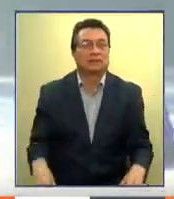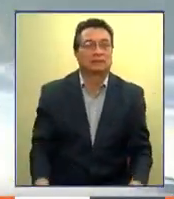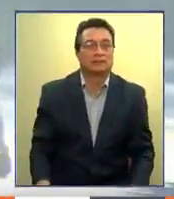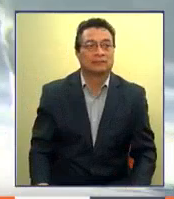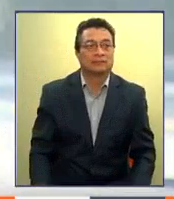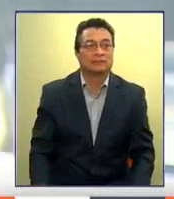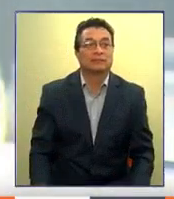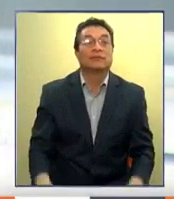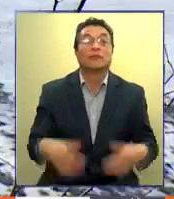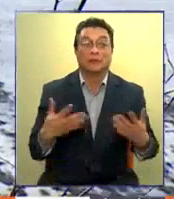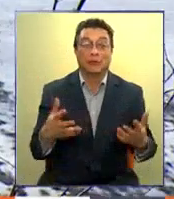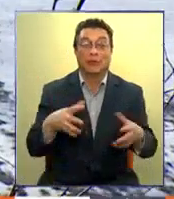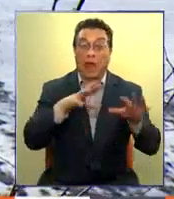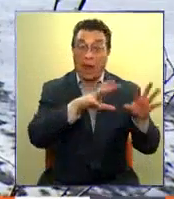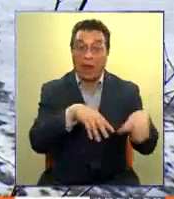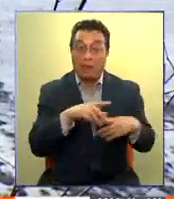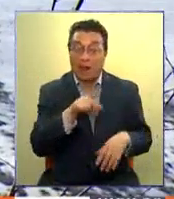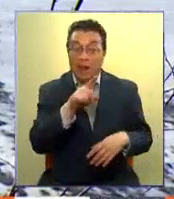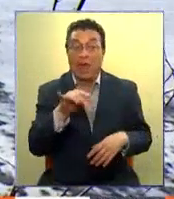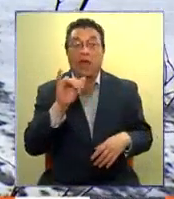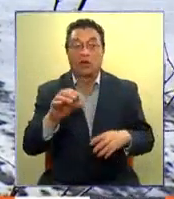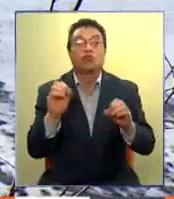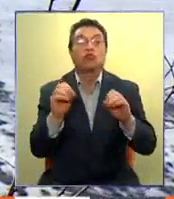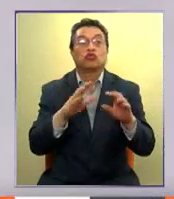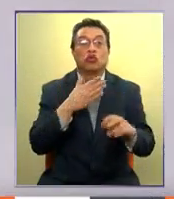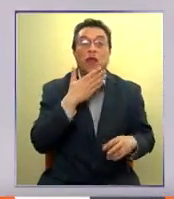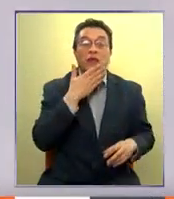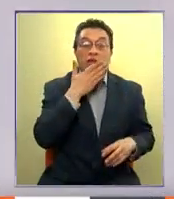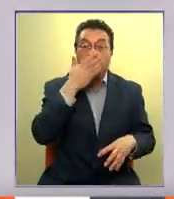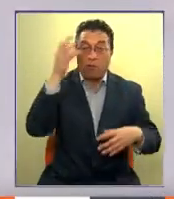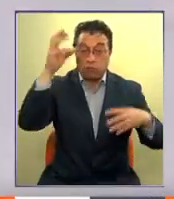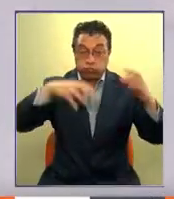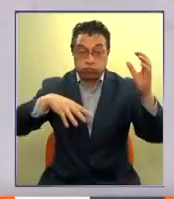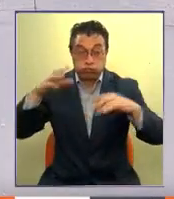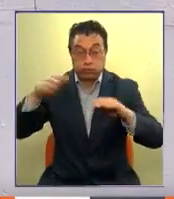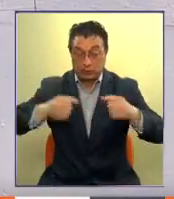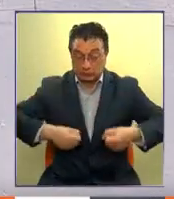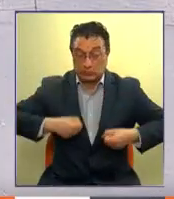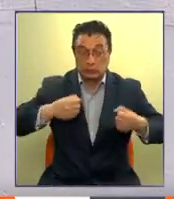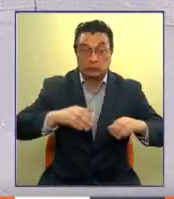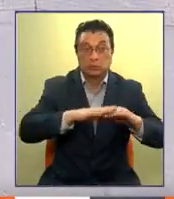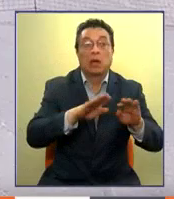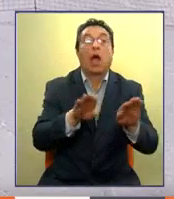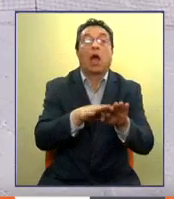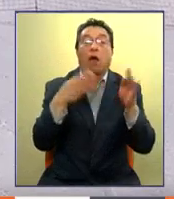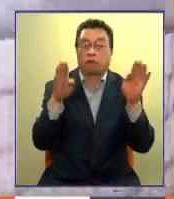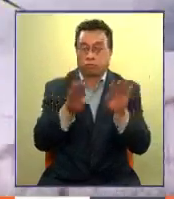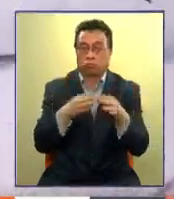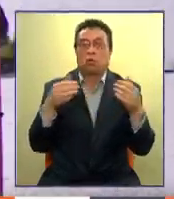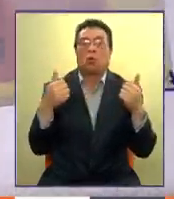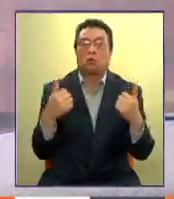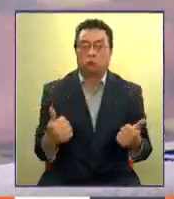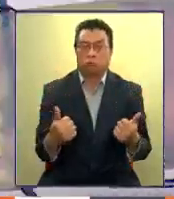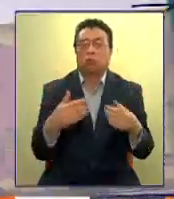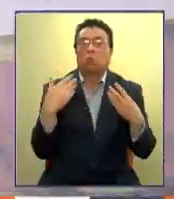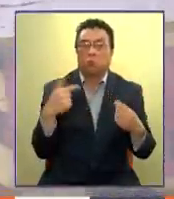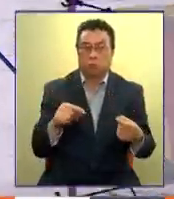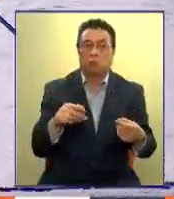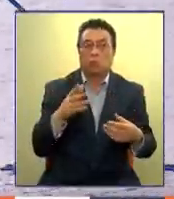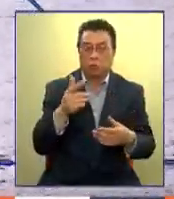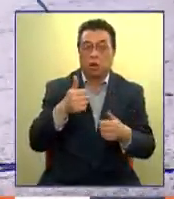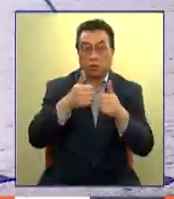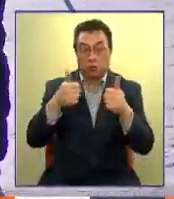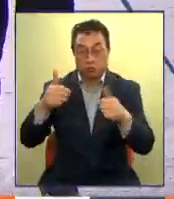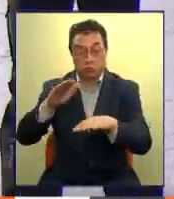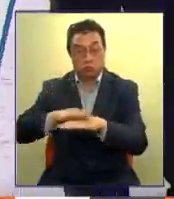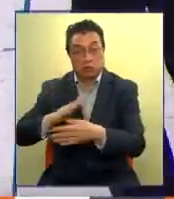Y más allá de la vida animal, la gran cantidad de nieve caída logró que los centros de esquí pudieran abrir en esta época luego de que la autoridad sanitaria lo